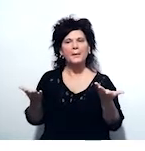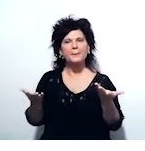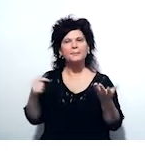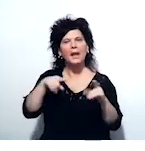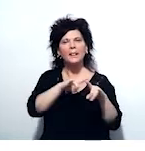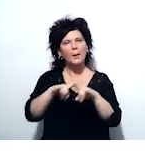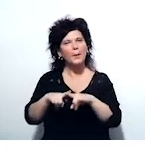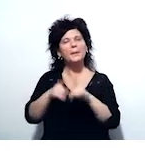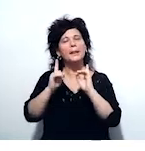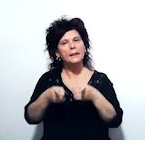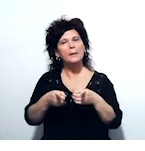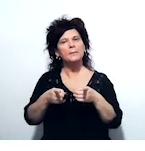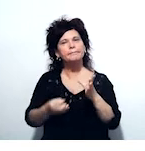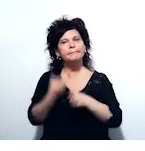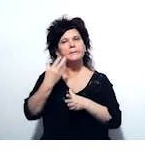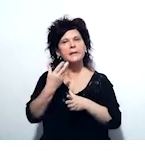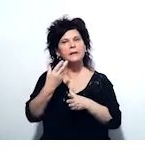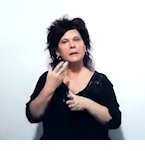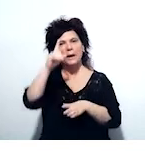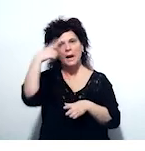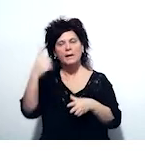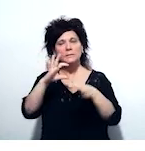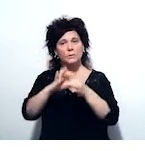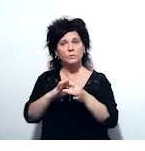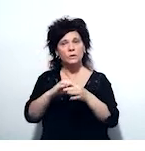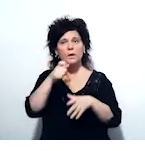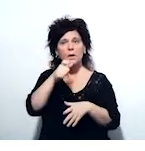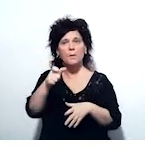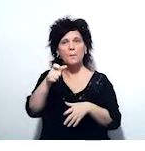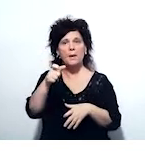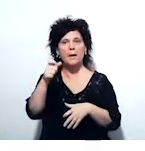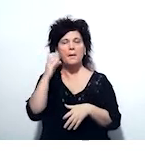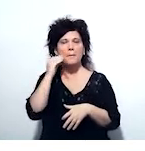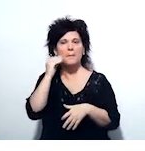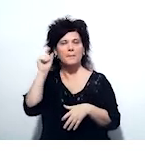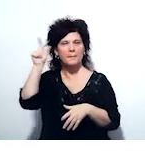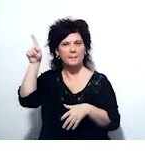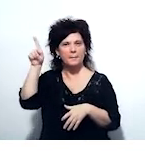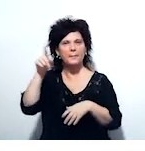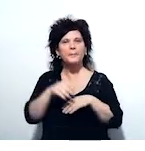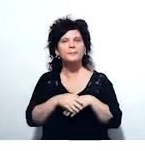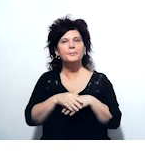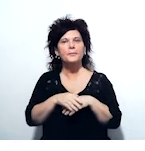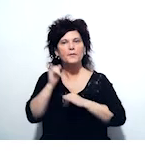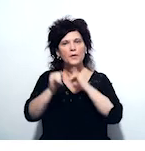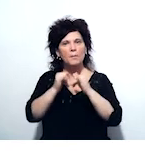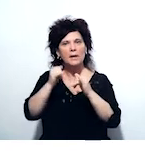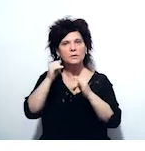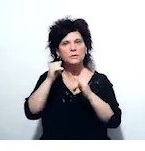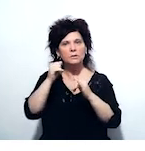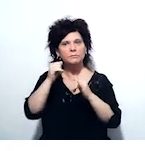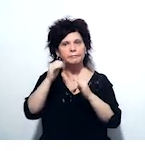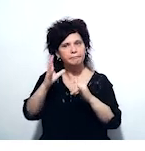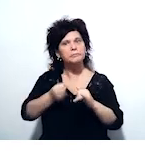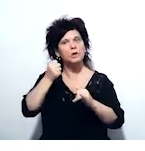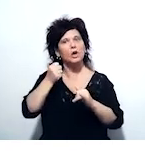este sitio web también es una iniciativa de Naciones Unidas, se llama Verified. Básicamente la información que encontré por ahora tiene